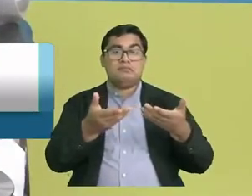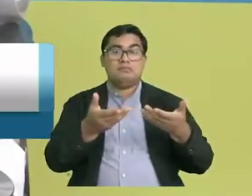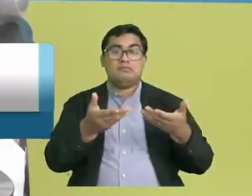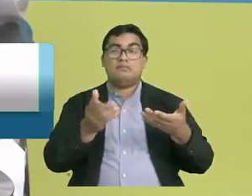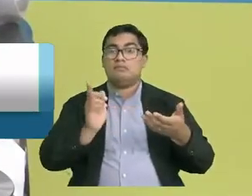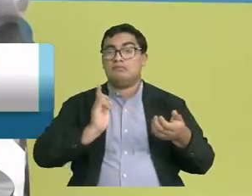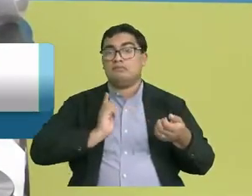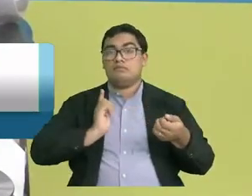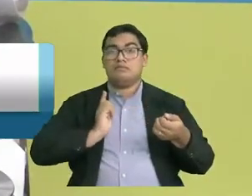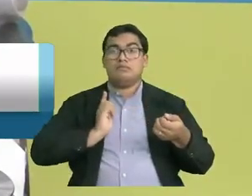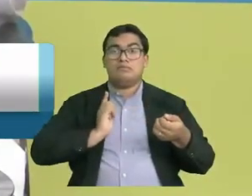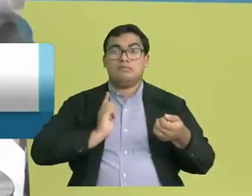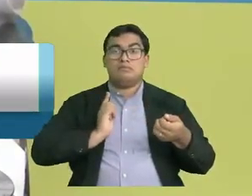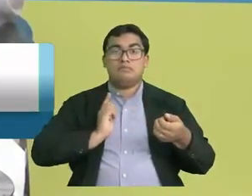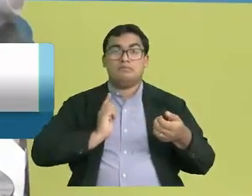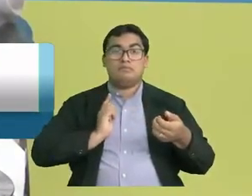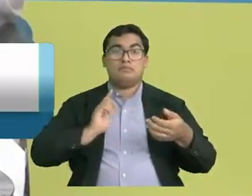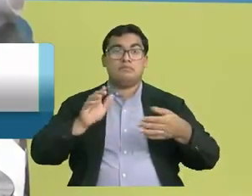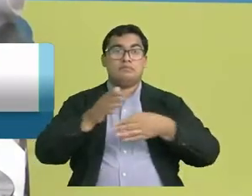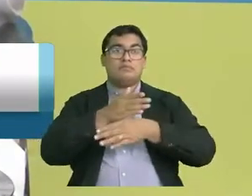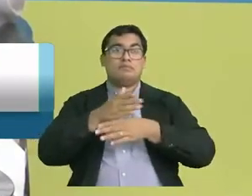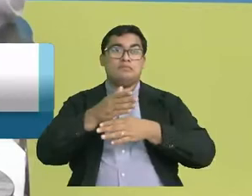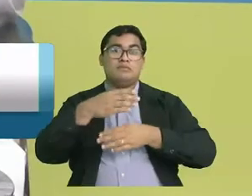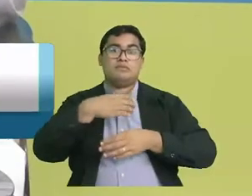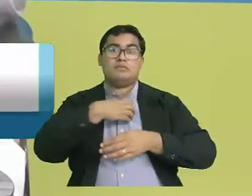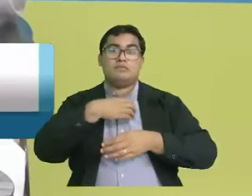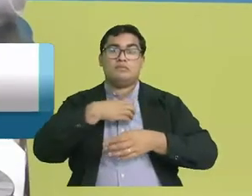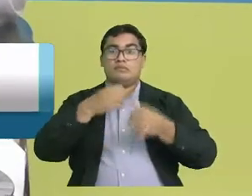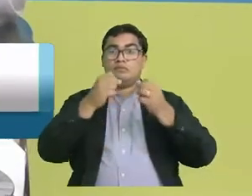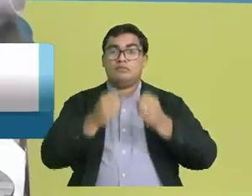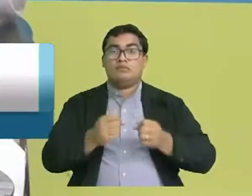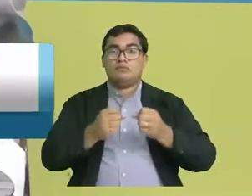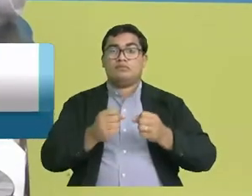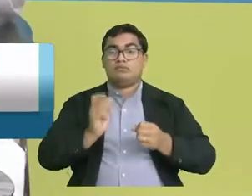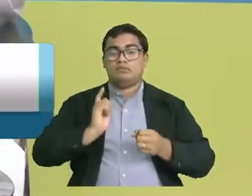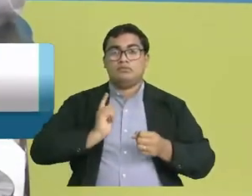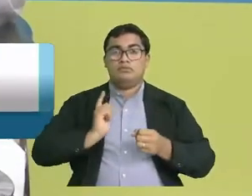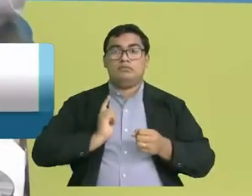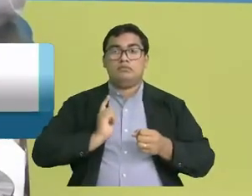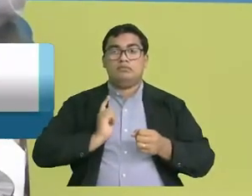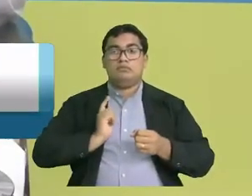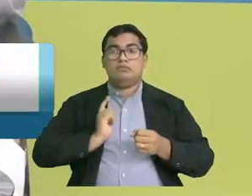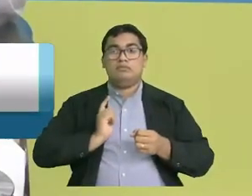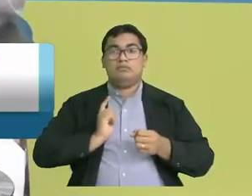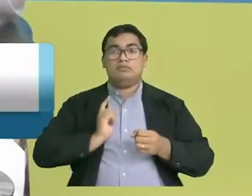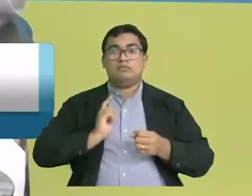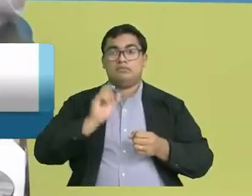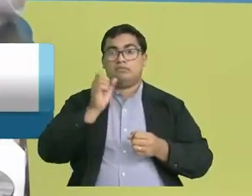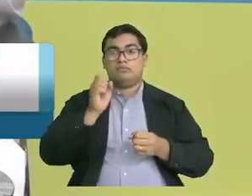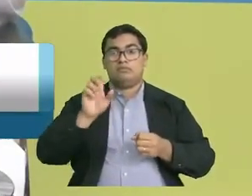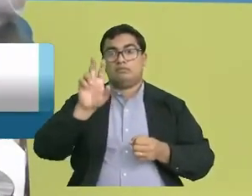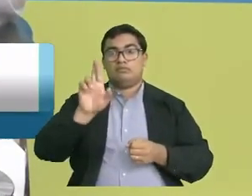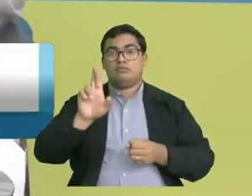tendría características masculinas, porque lleva parte o todo el SRY.